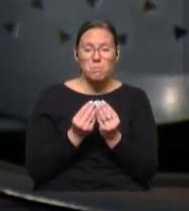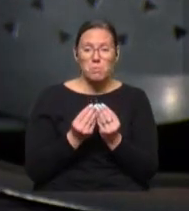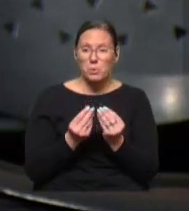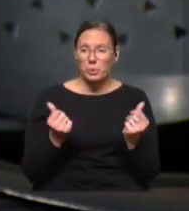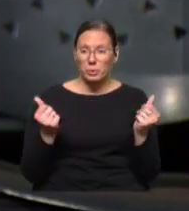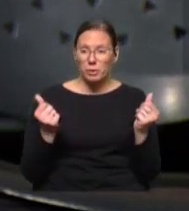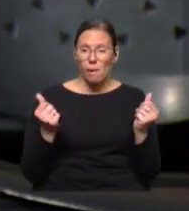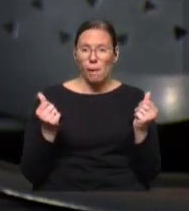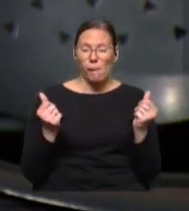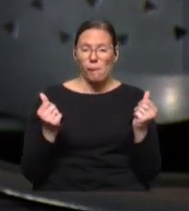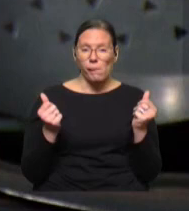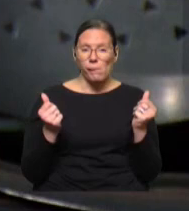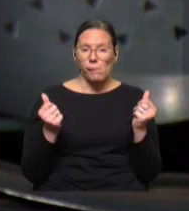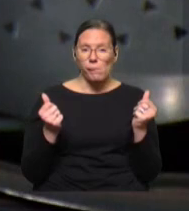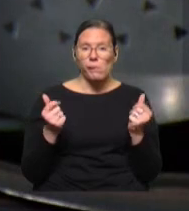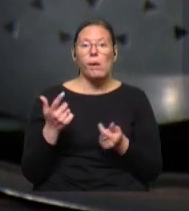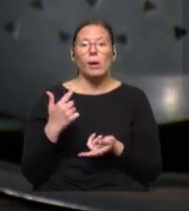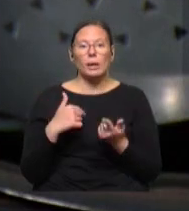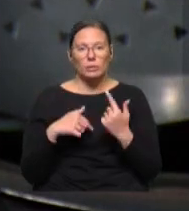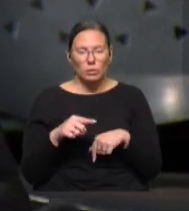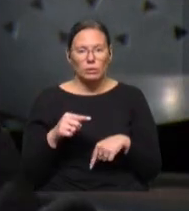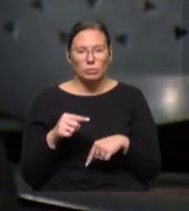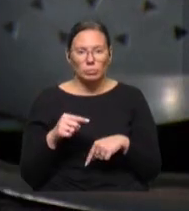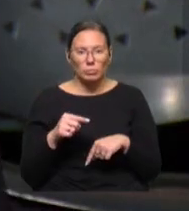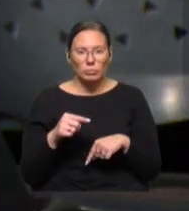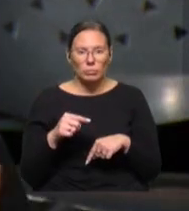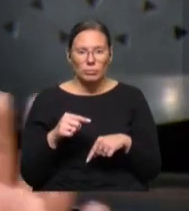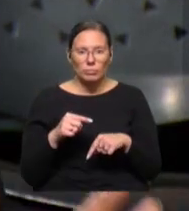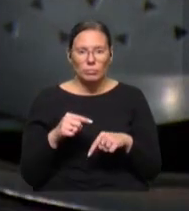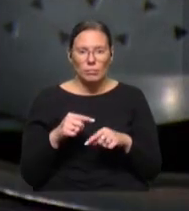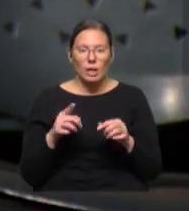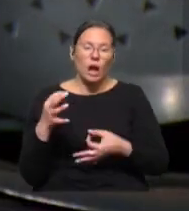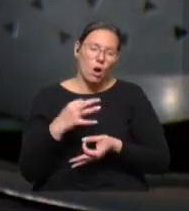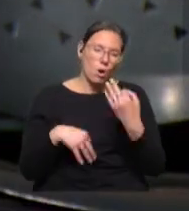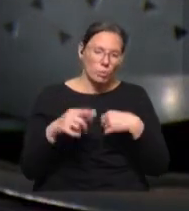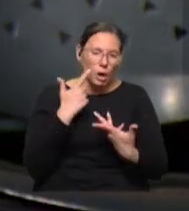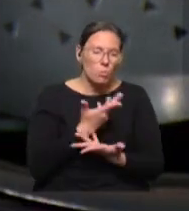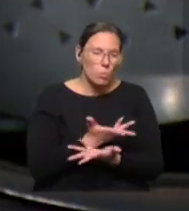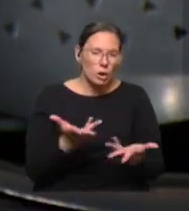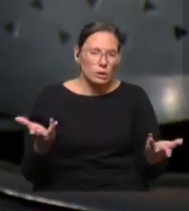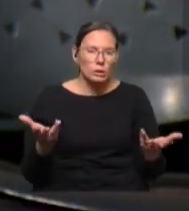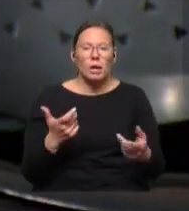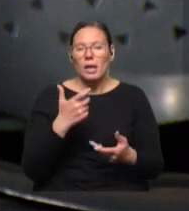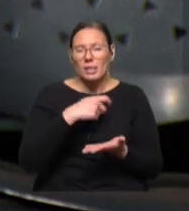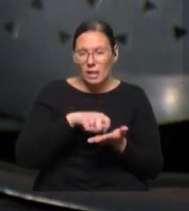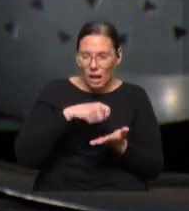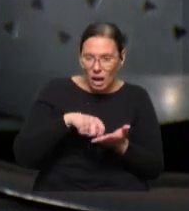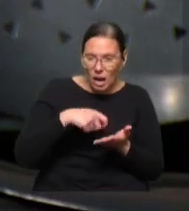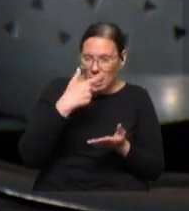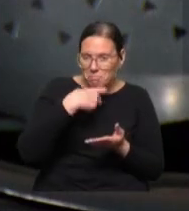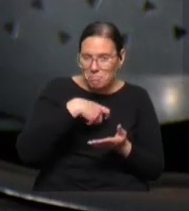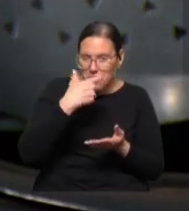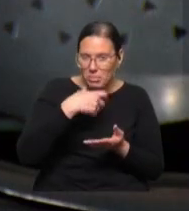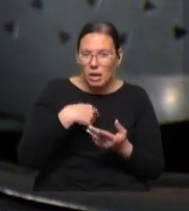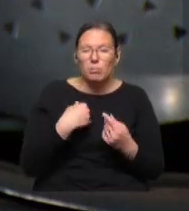¿no? Entonces es como el componente que abarca toda la obra, ¿no? Y la dramaturgia, que es una dramaturgia